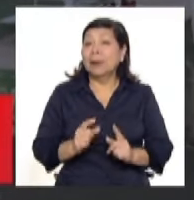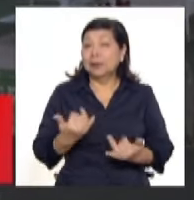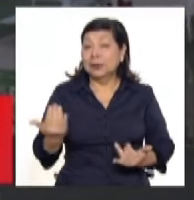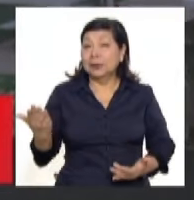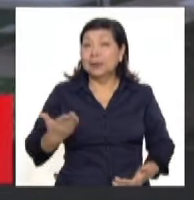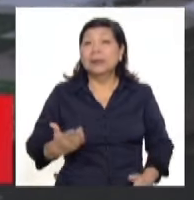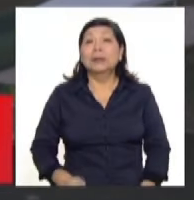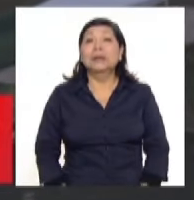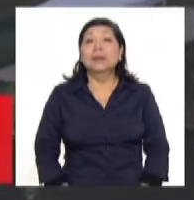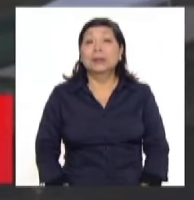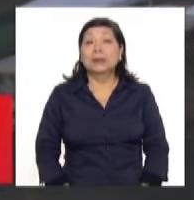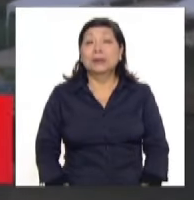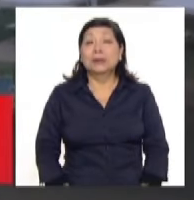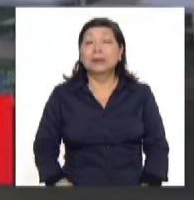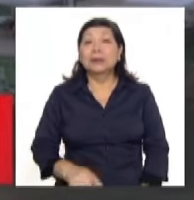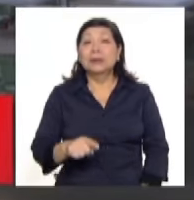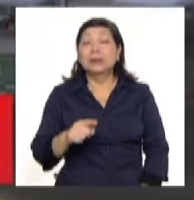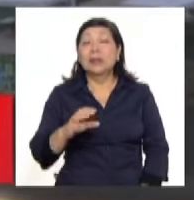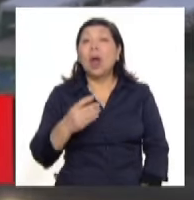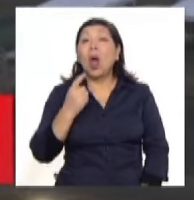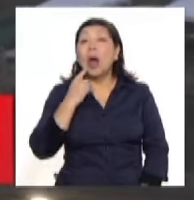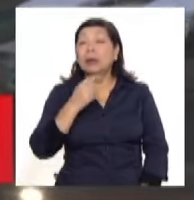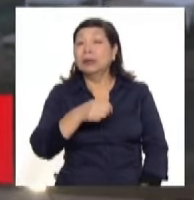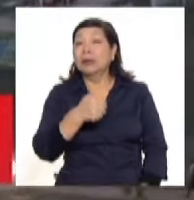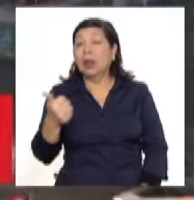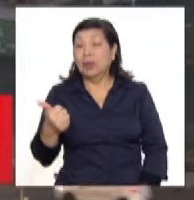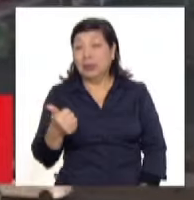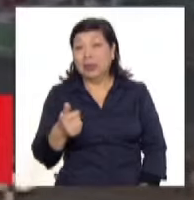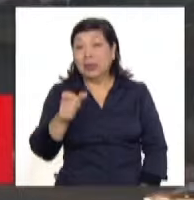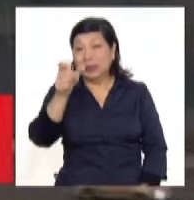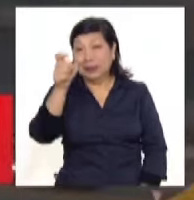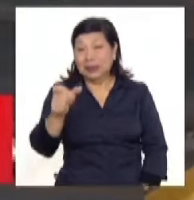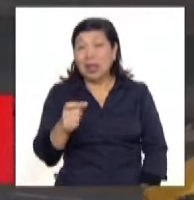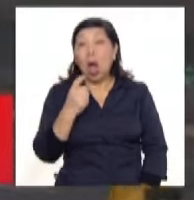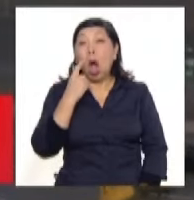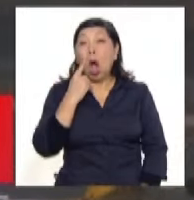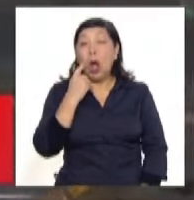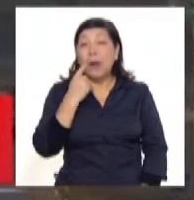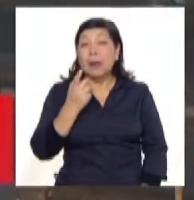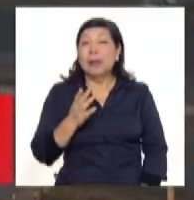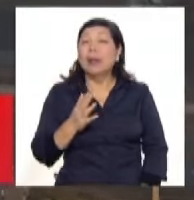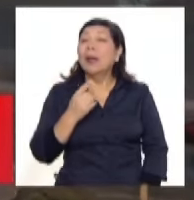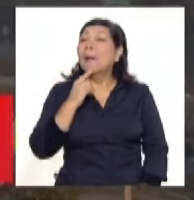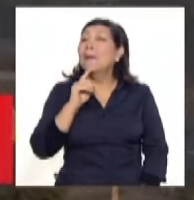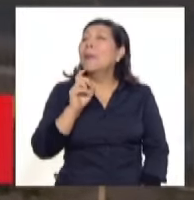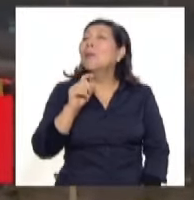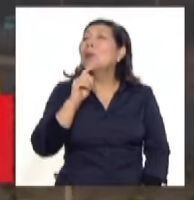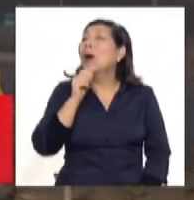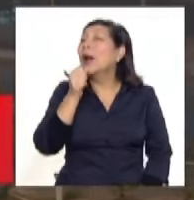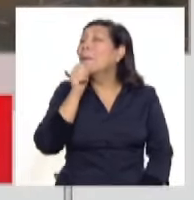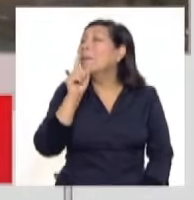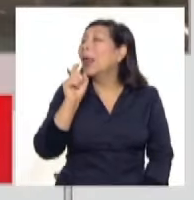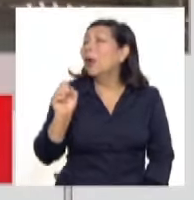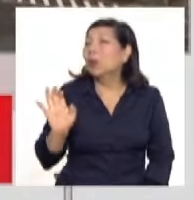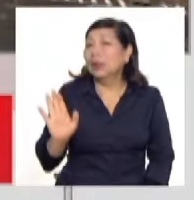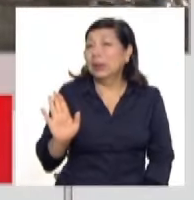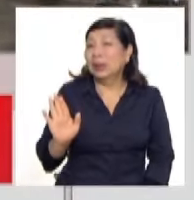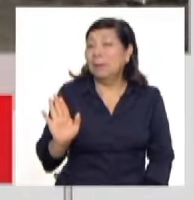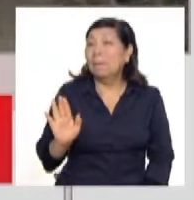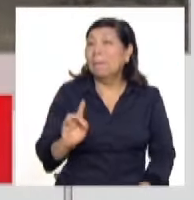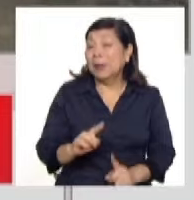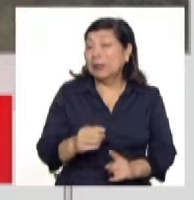con nosotros Carlos Peña, quien es gerente general de EMAPE. Sí, María sí, Fernanda Diana, Romy, las escucho, compañeras. Con el gerente